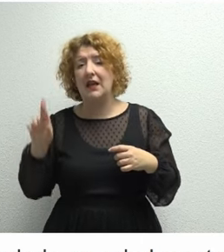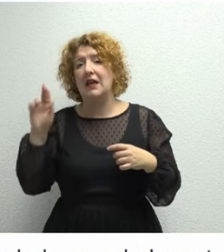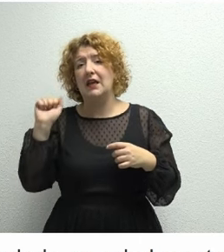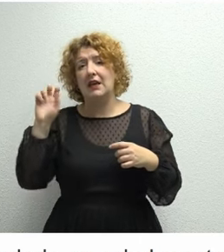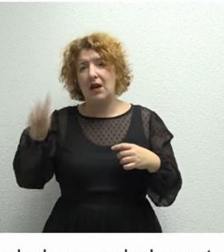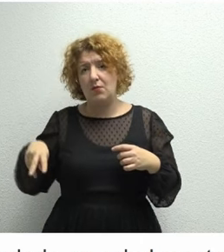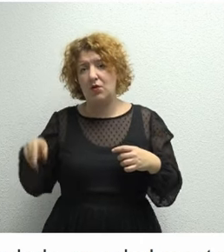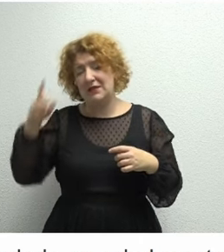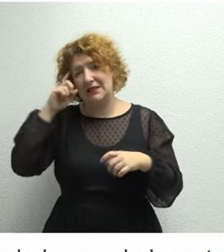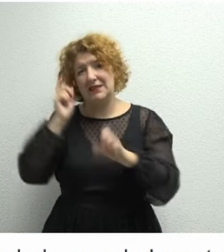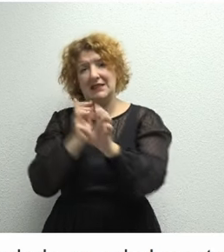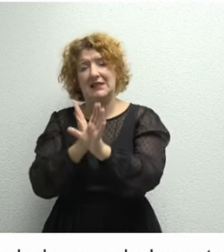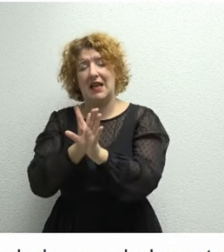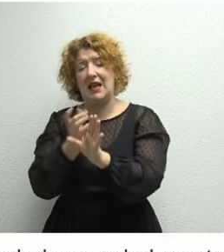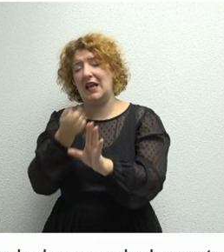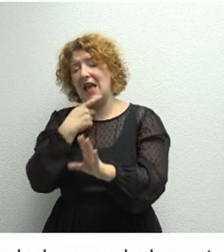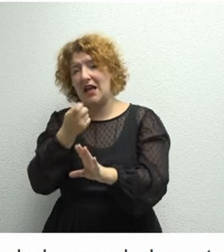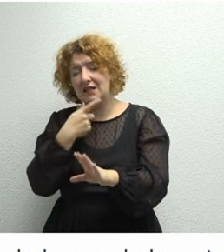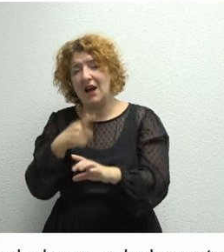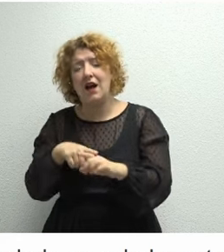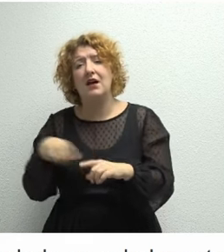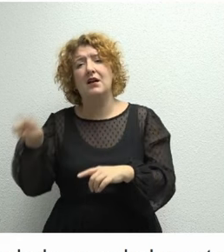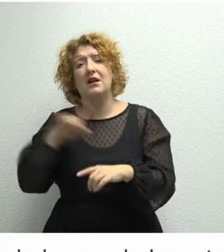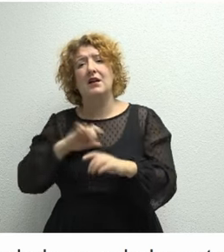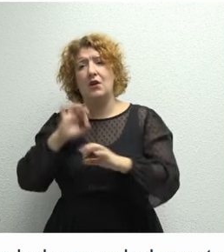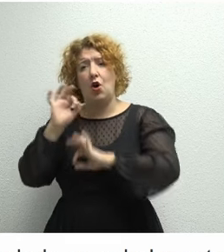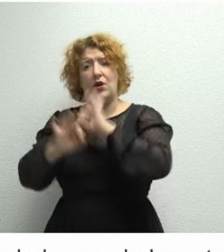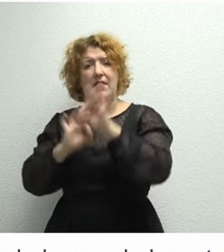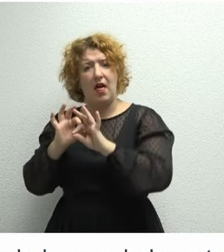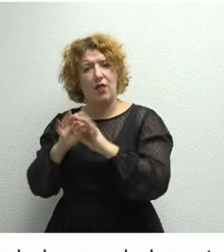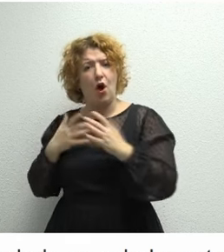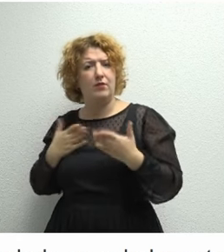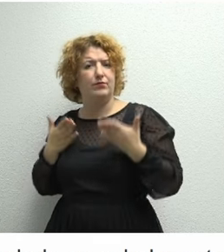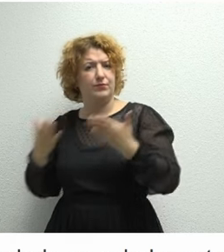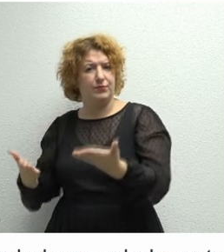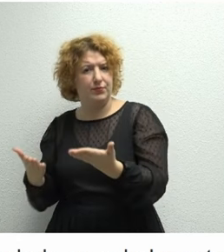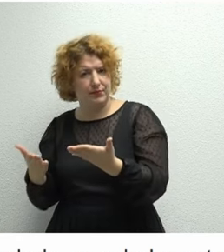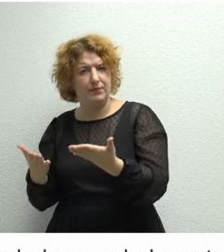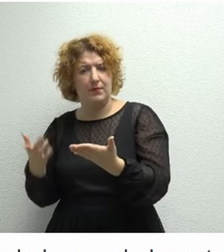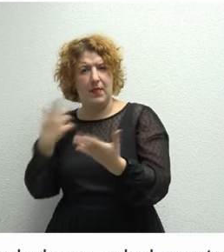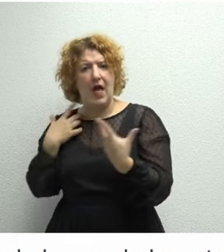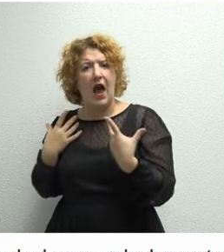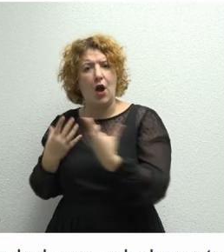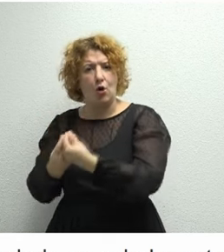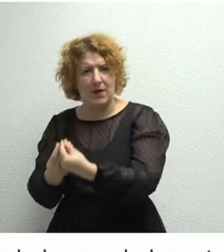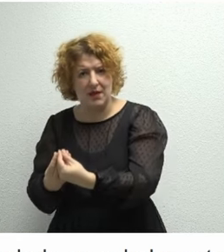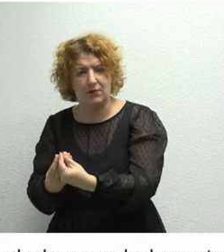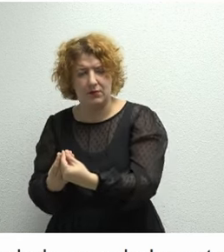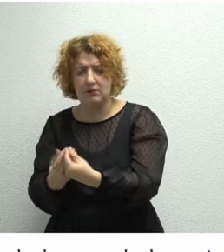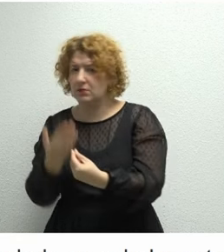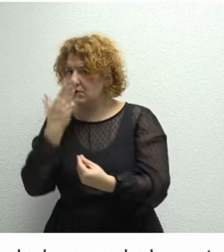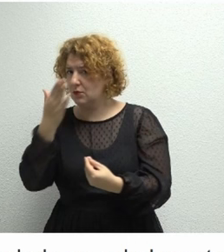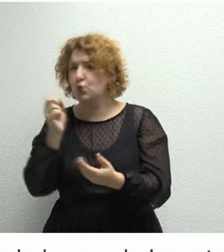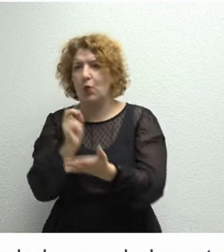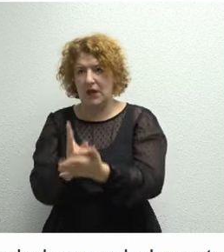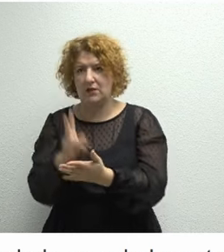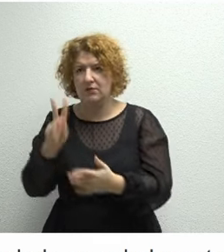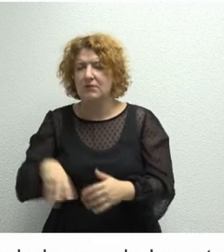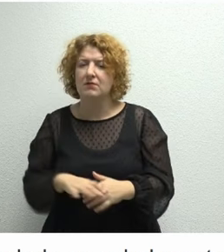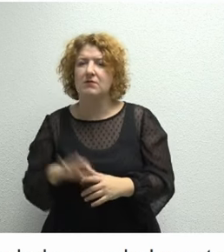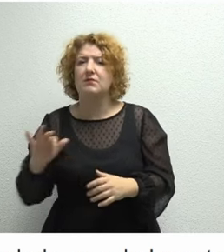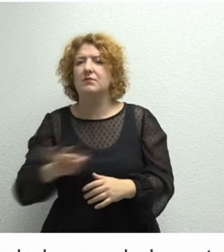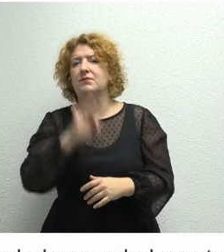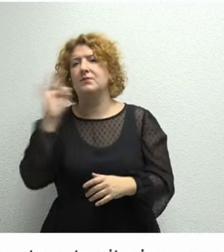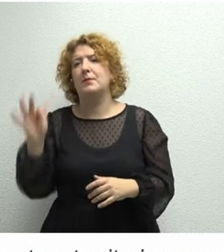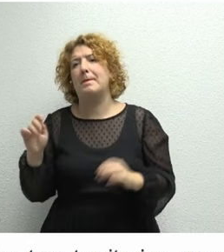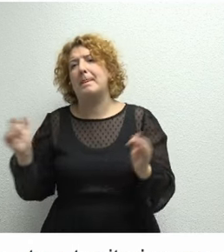como psiquiatra están acompañando a las organizaciones a hacer ese proceso de de acompañamiento que no deja de ser todo un reto y luego